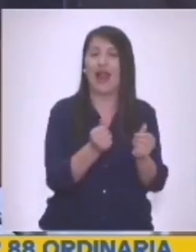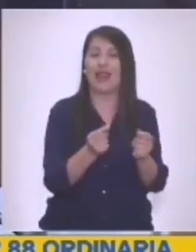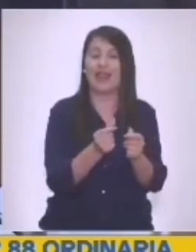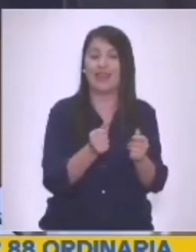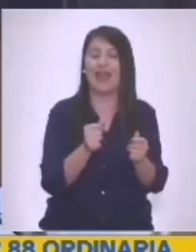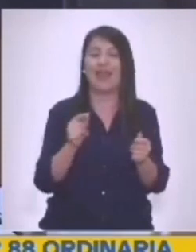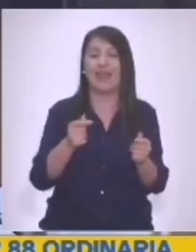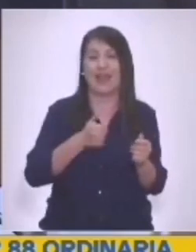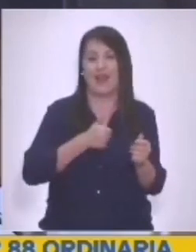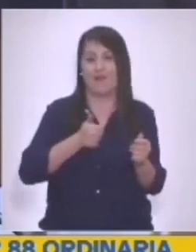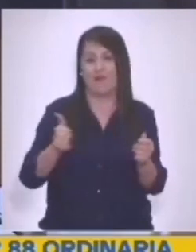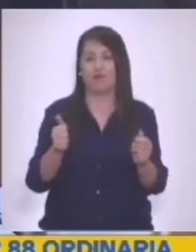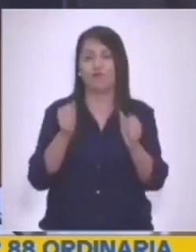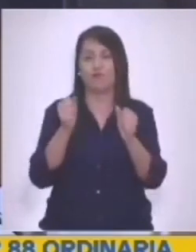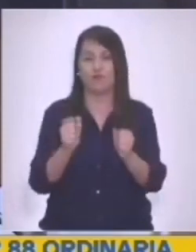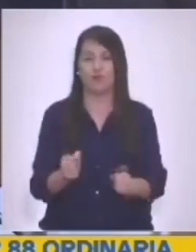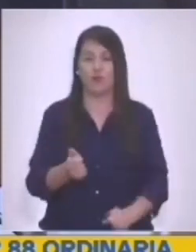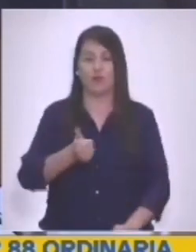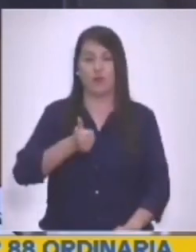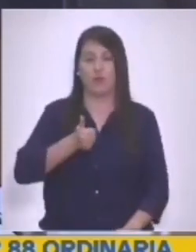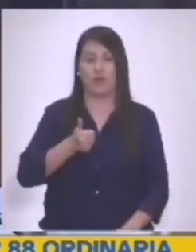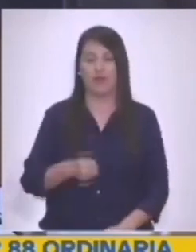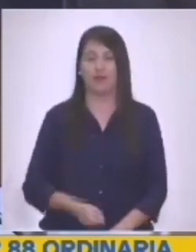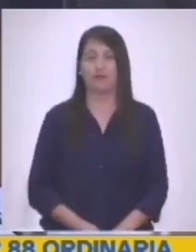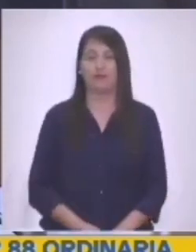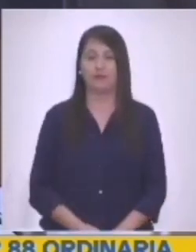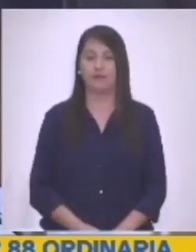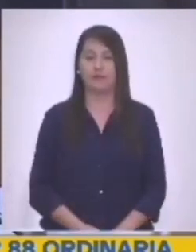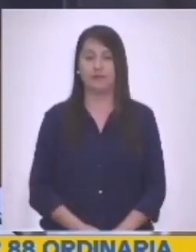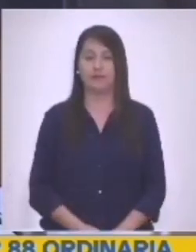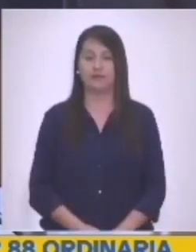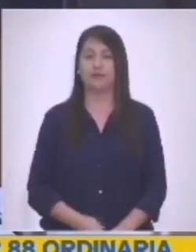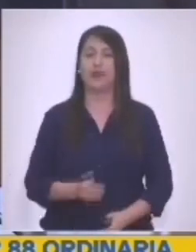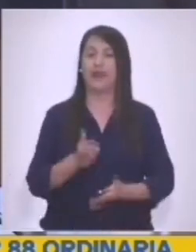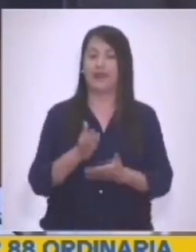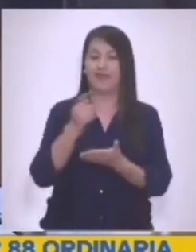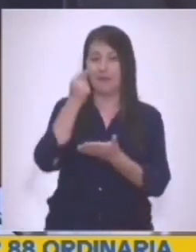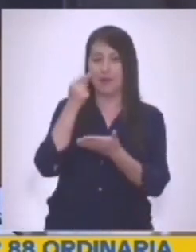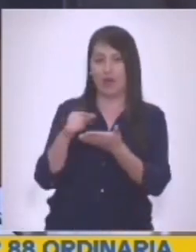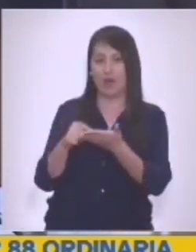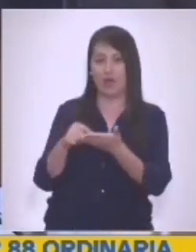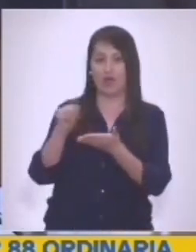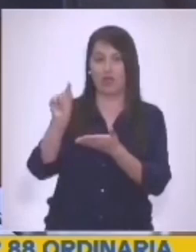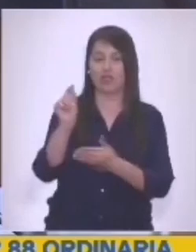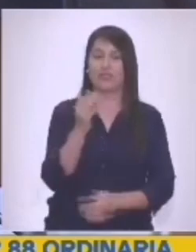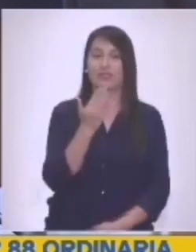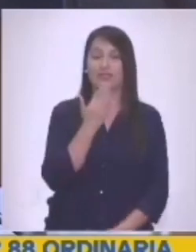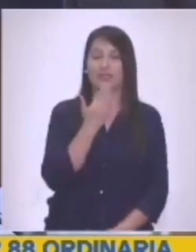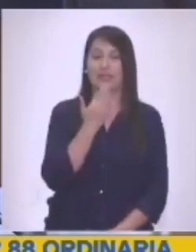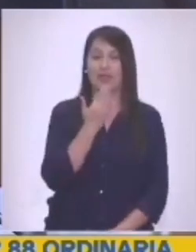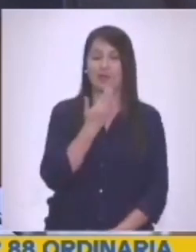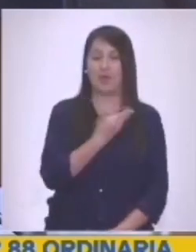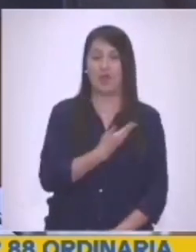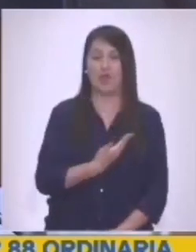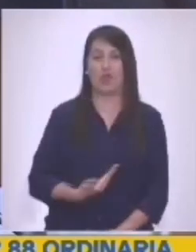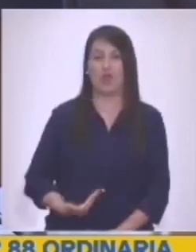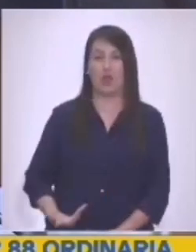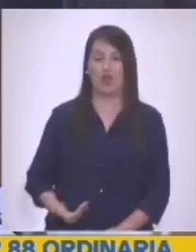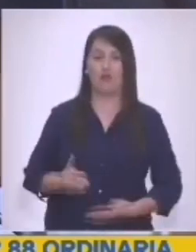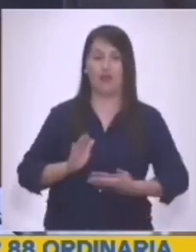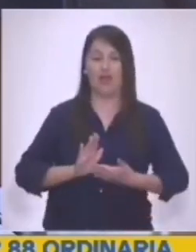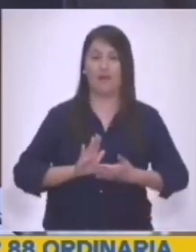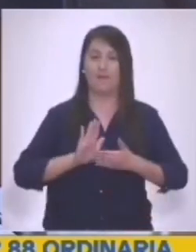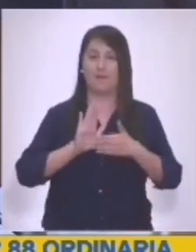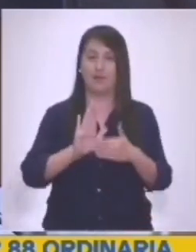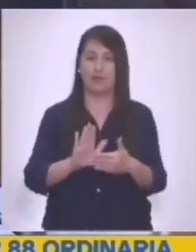hacerlo en en estricto rigor hay que reconocer también que el gobierno ha mostrado